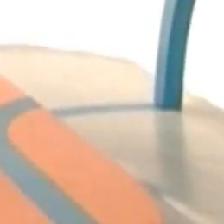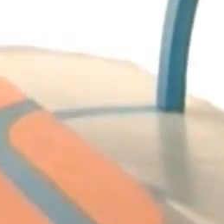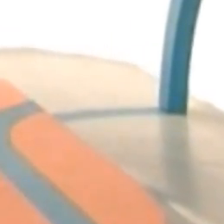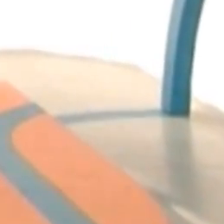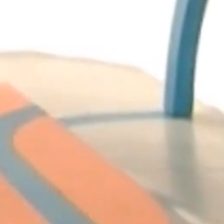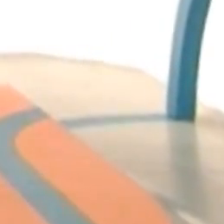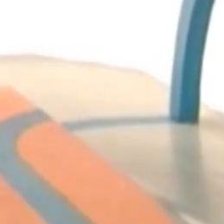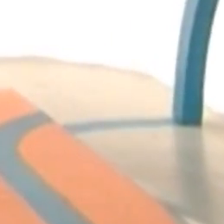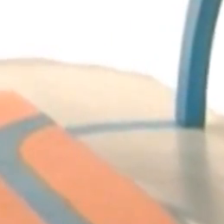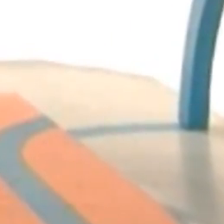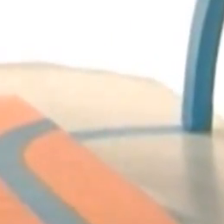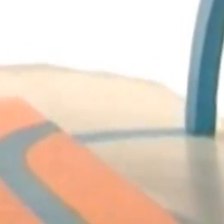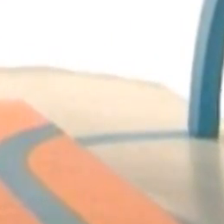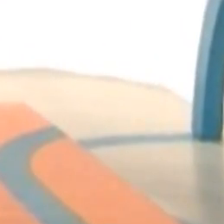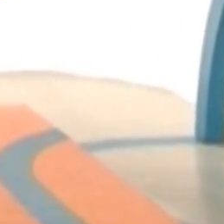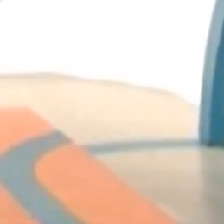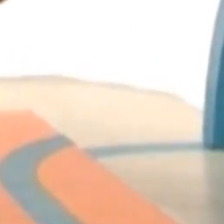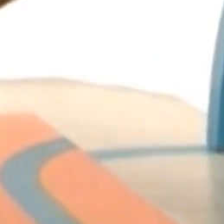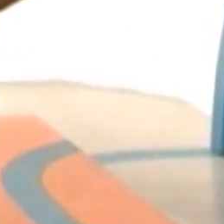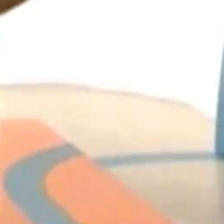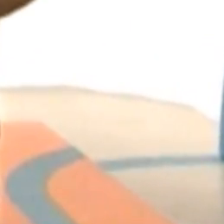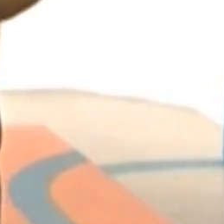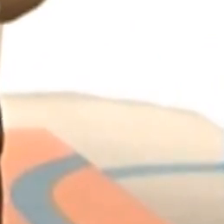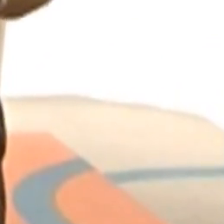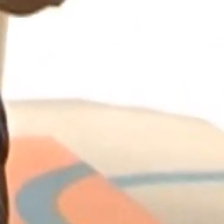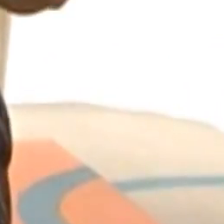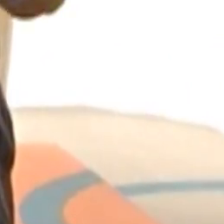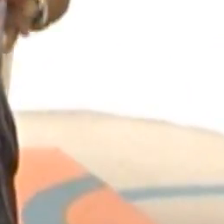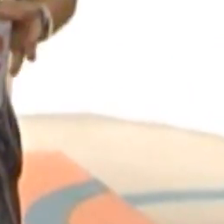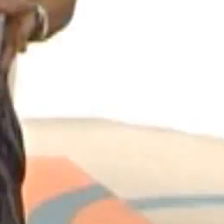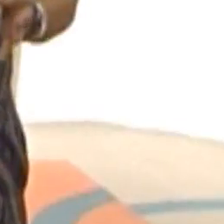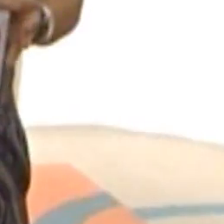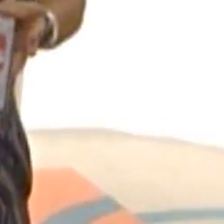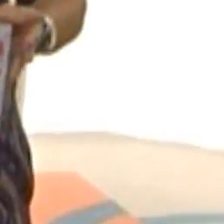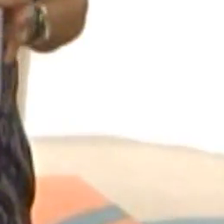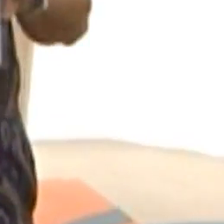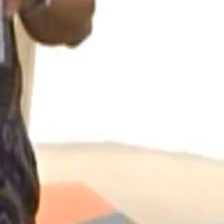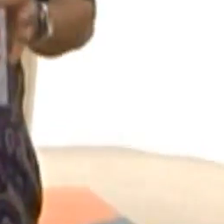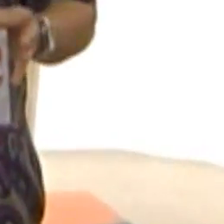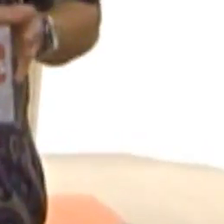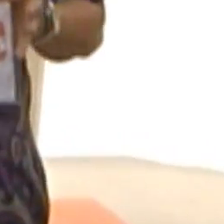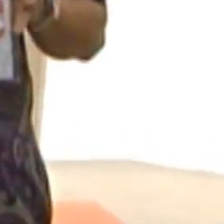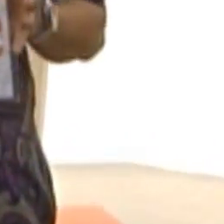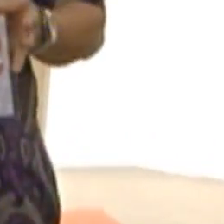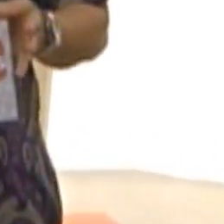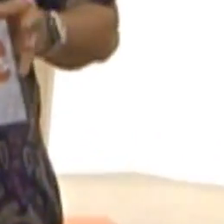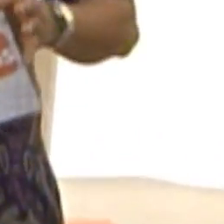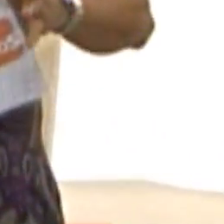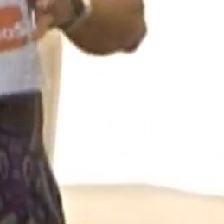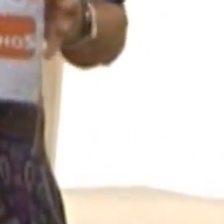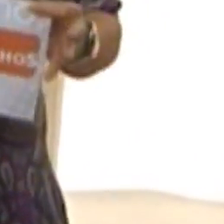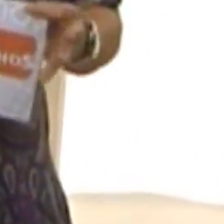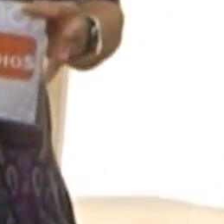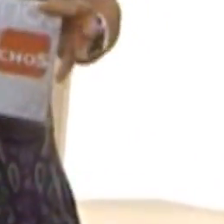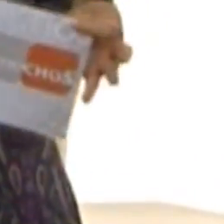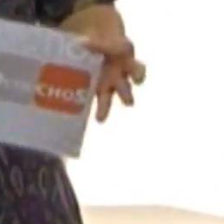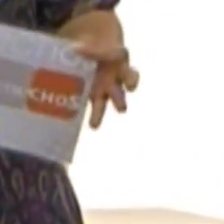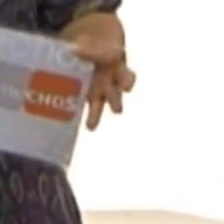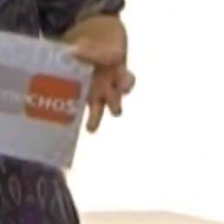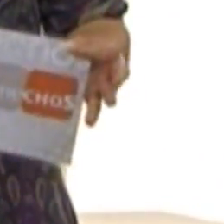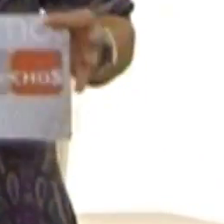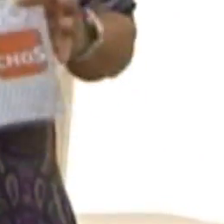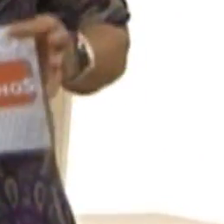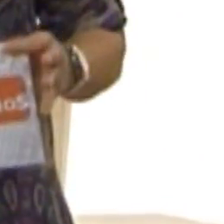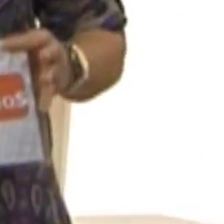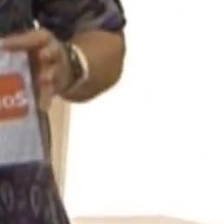sus derechos, porque es información que usted necesita conocer y además necesita también poder manejar, como por ejemplo saber qué